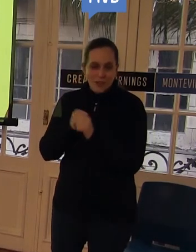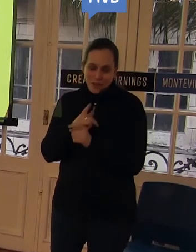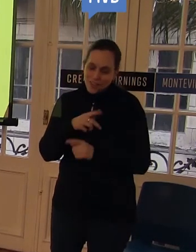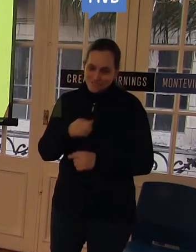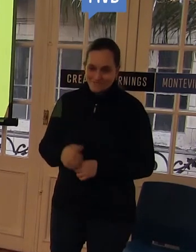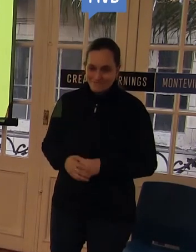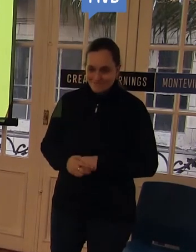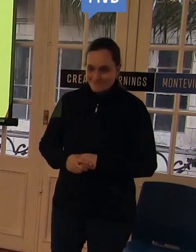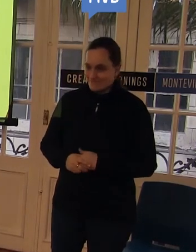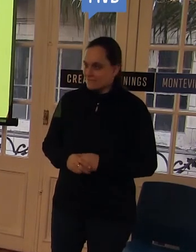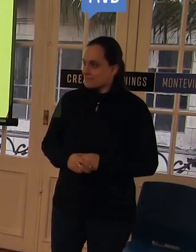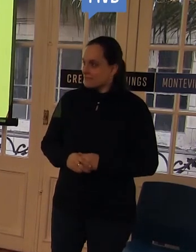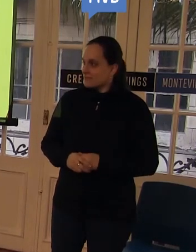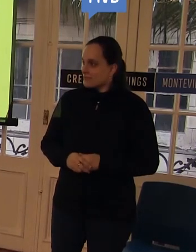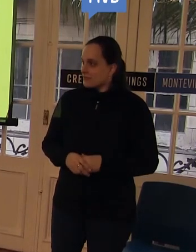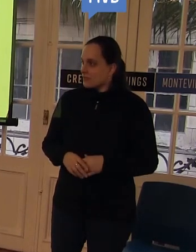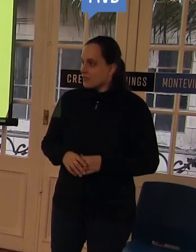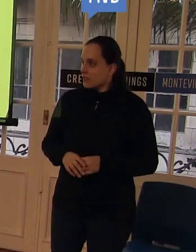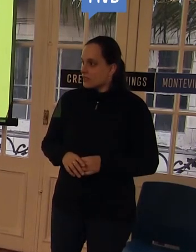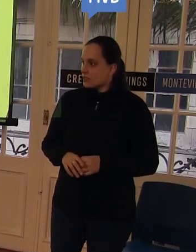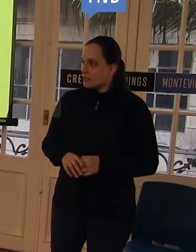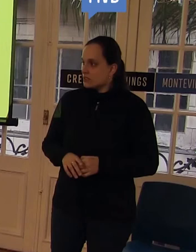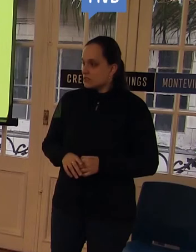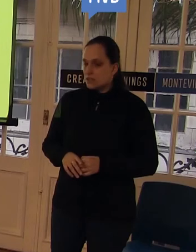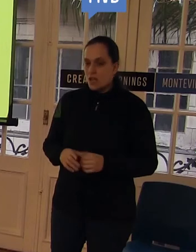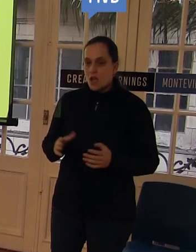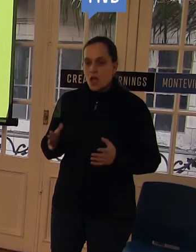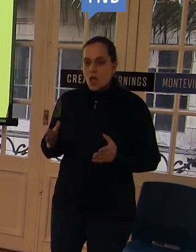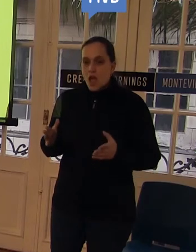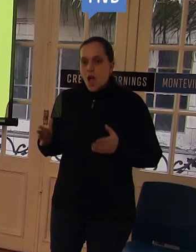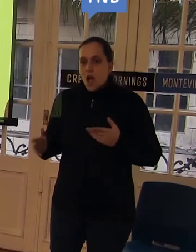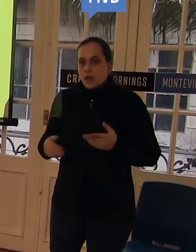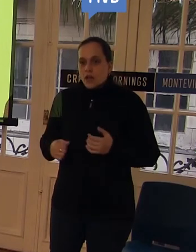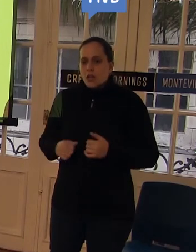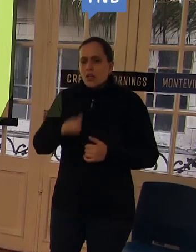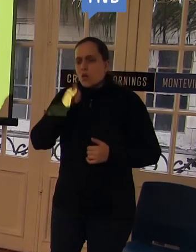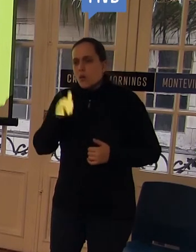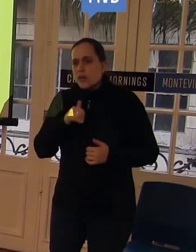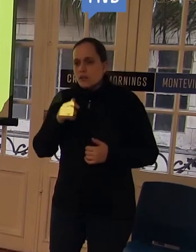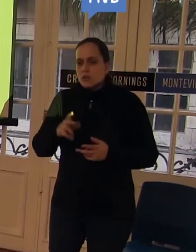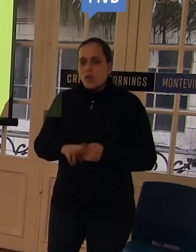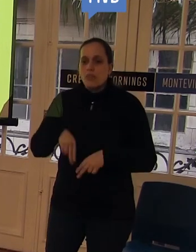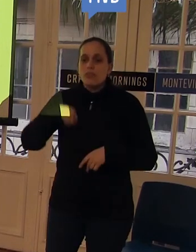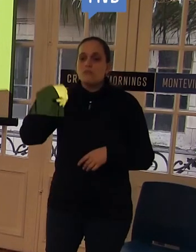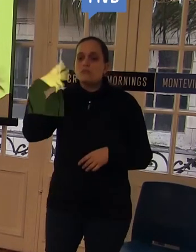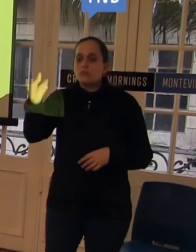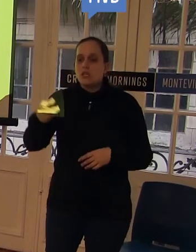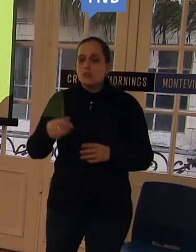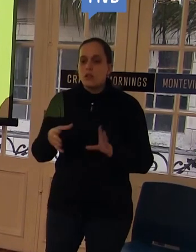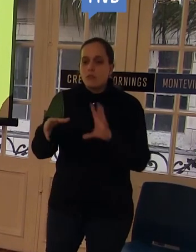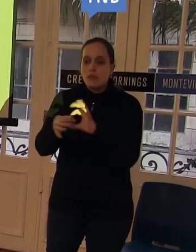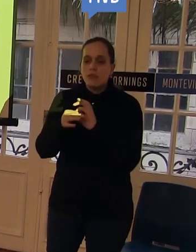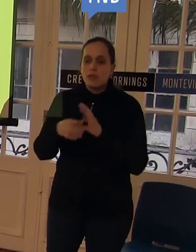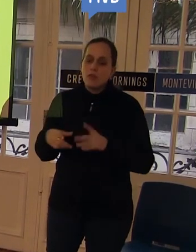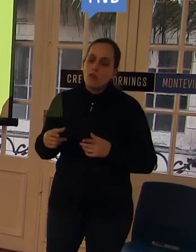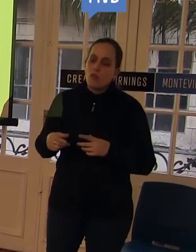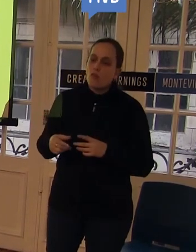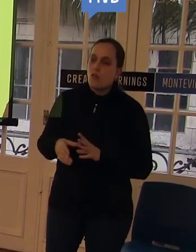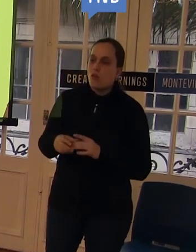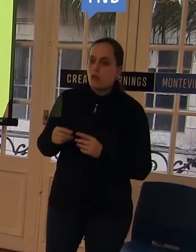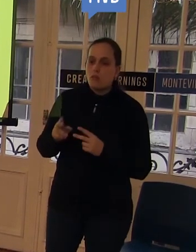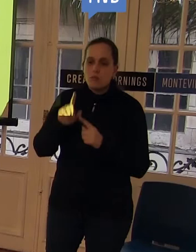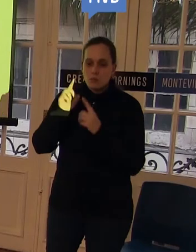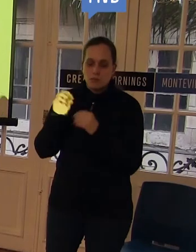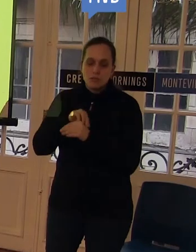Pero bien, hasta ahora siempre les vengo hablando de un otro, de mi vínculo con un otro, de mi